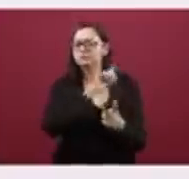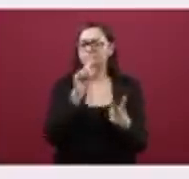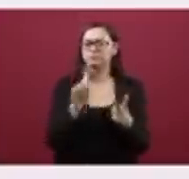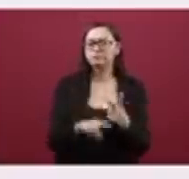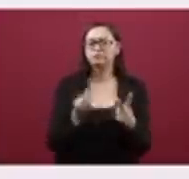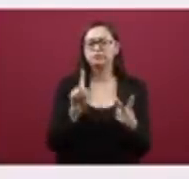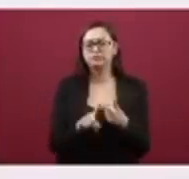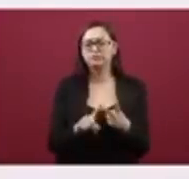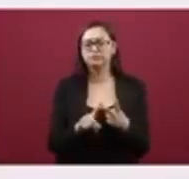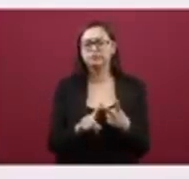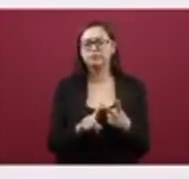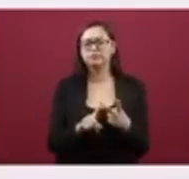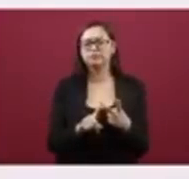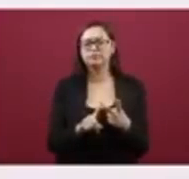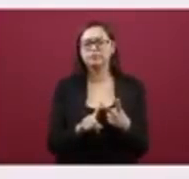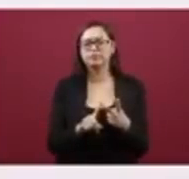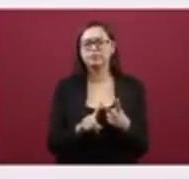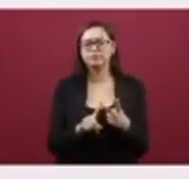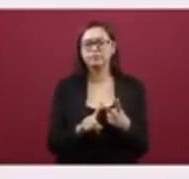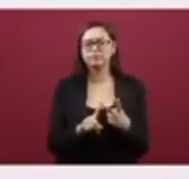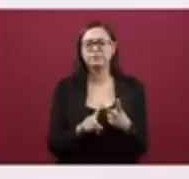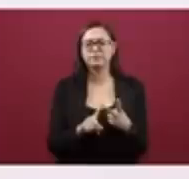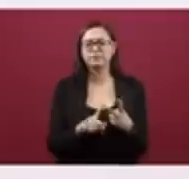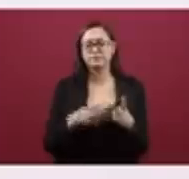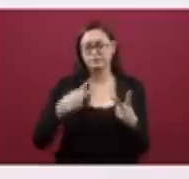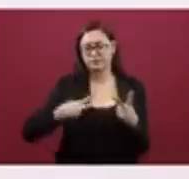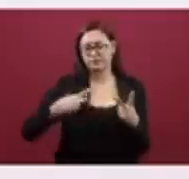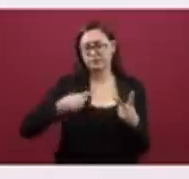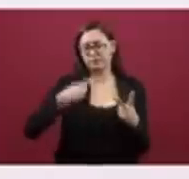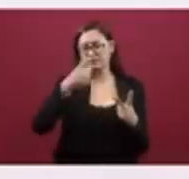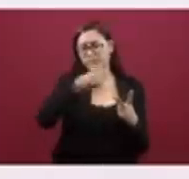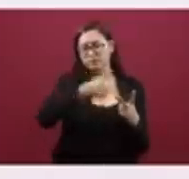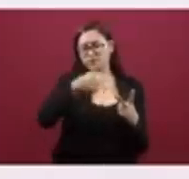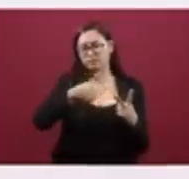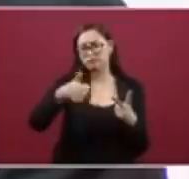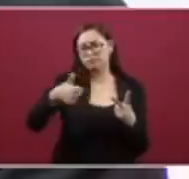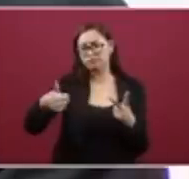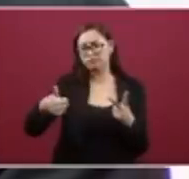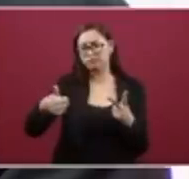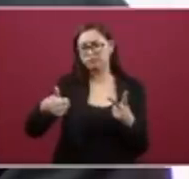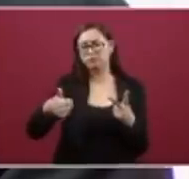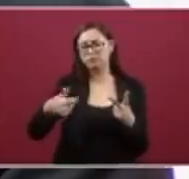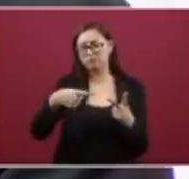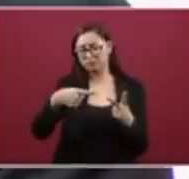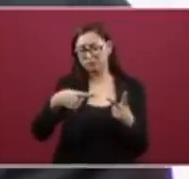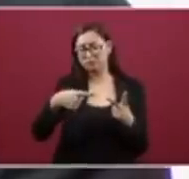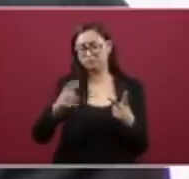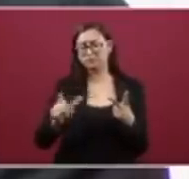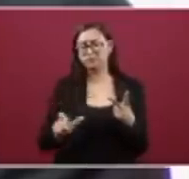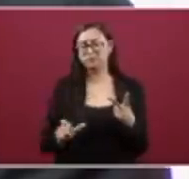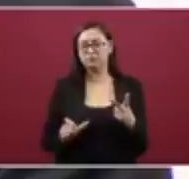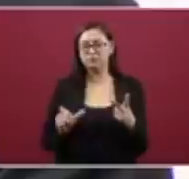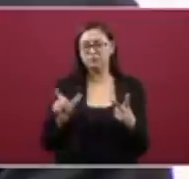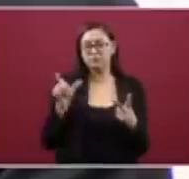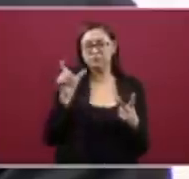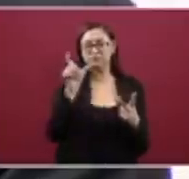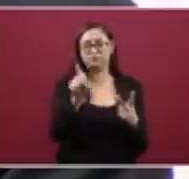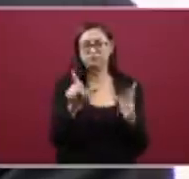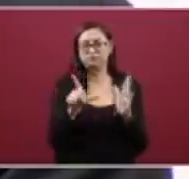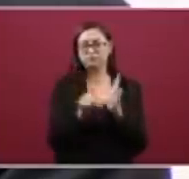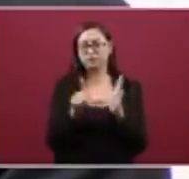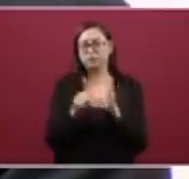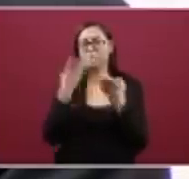se le entrega a cada persona beneficiada una tarjeta